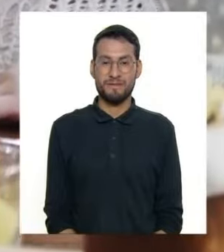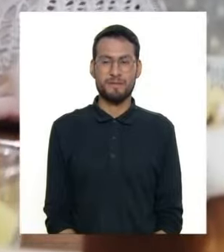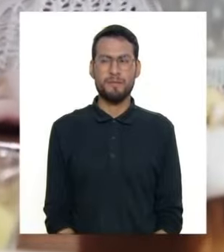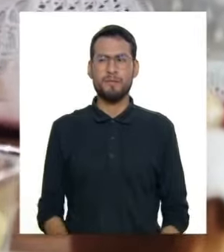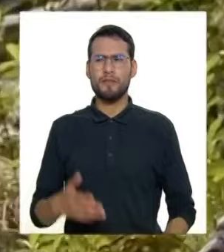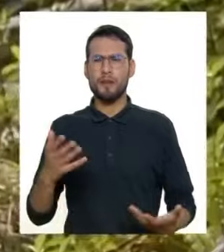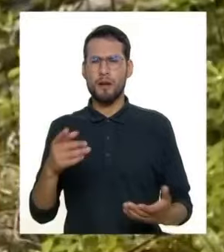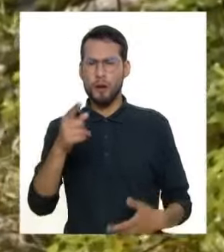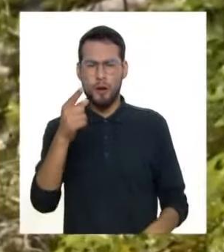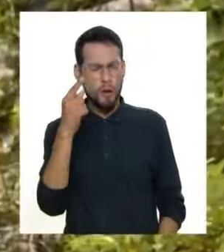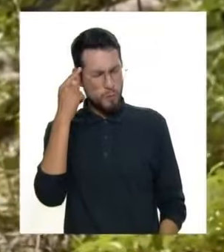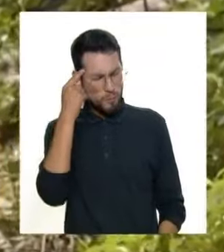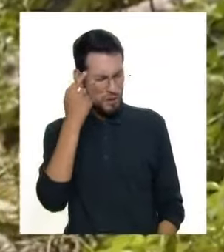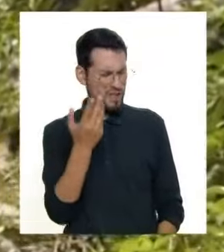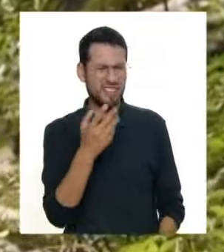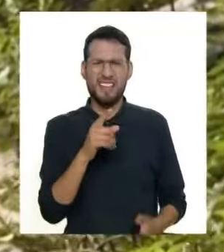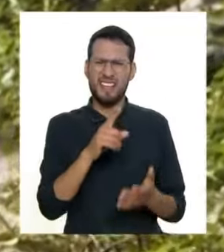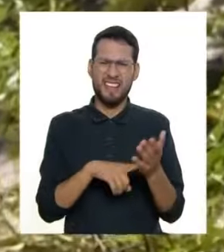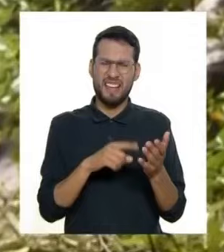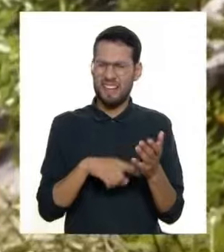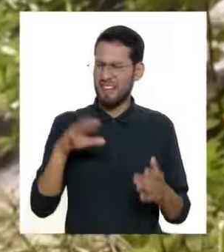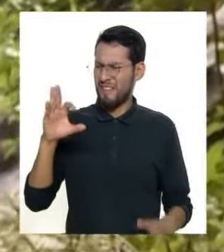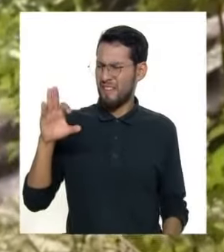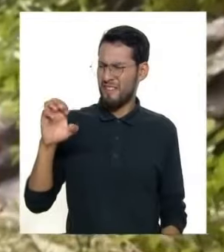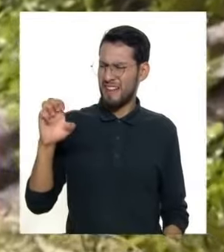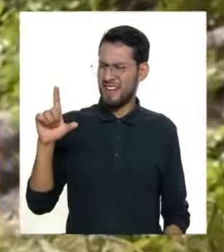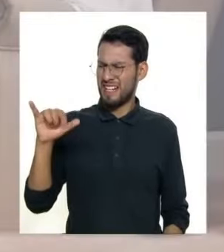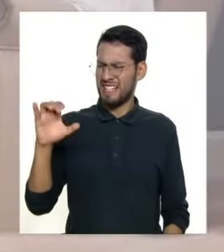¿Alguna vez te has preguntado qué es la felicidad?